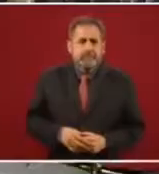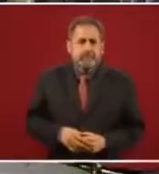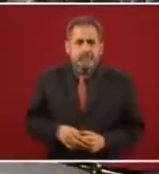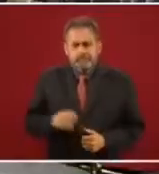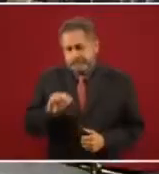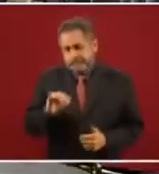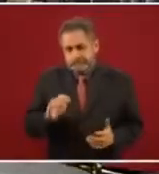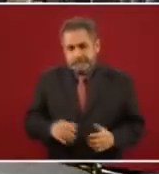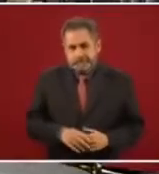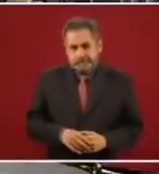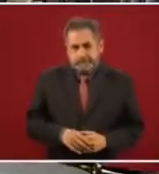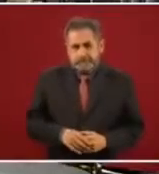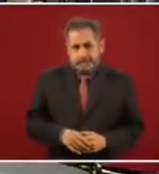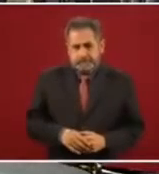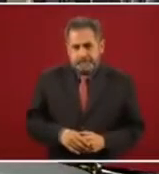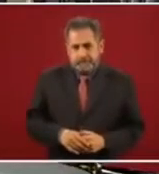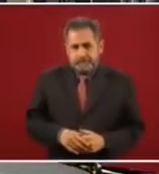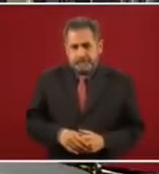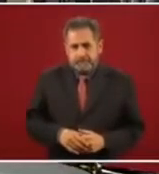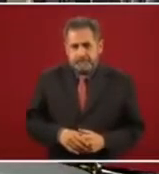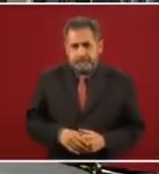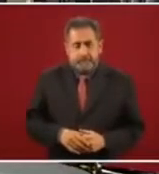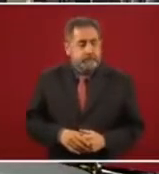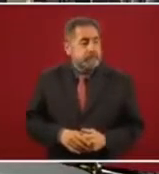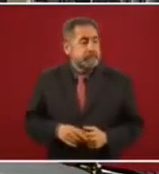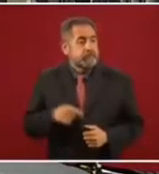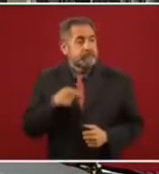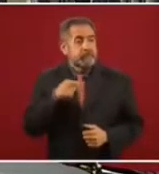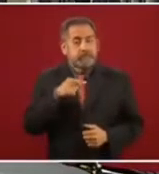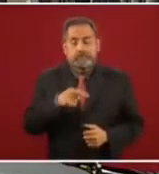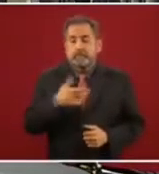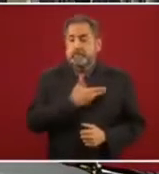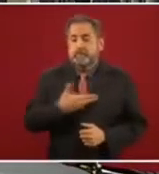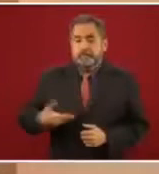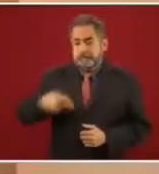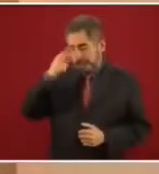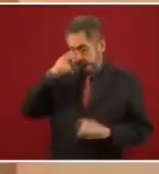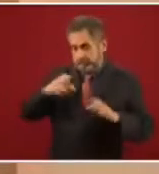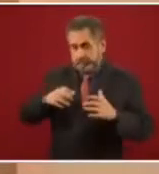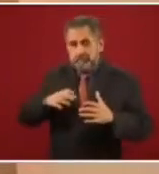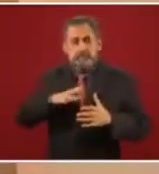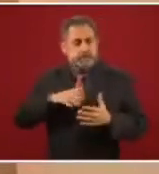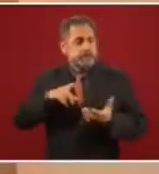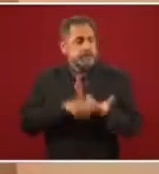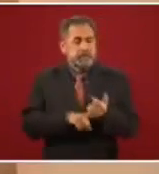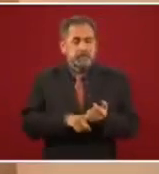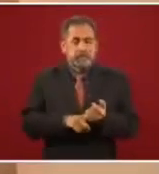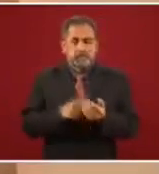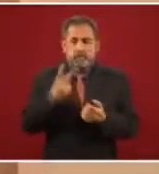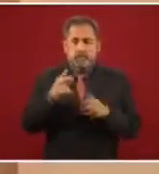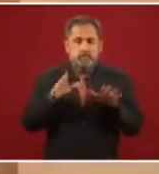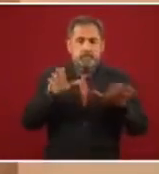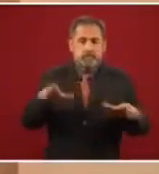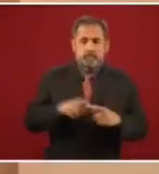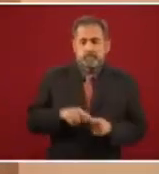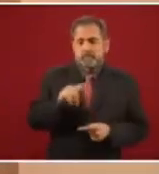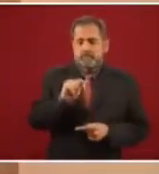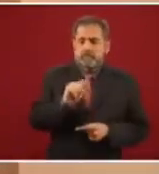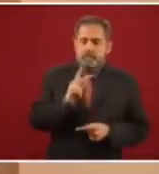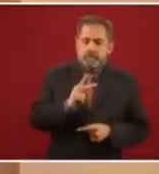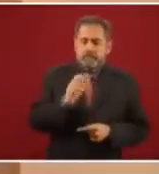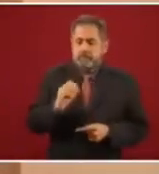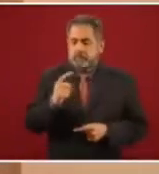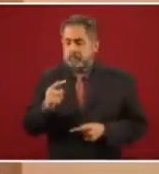Sí, tenía que… La presidencia de la República dispone de dos aviones, el TP-01